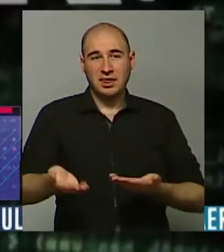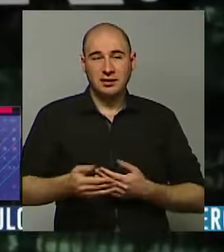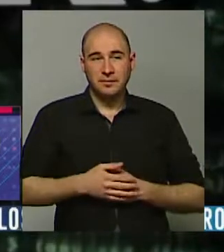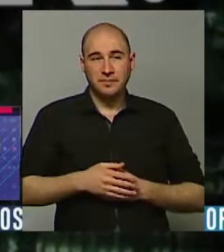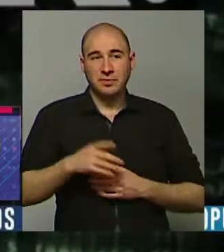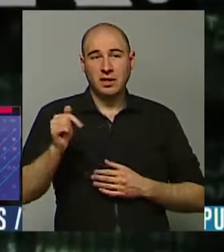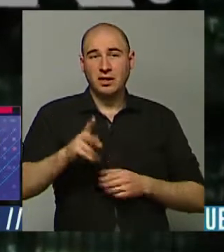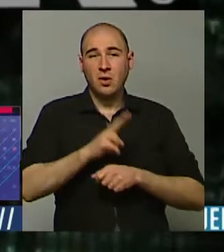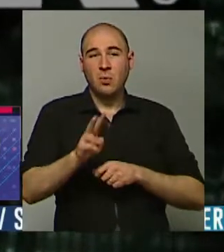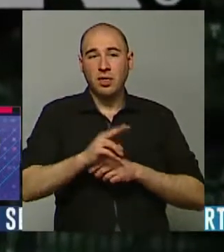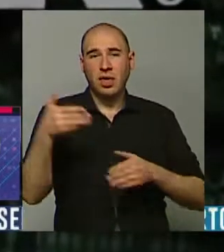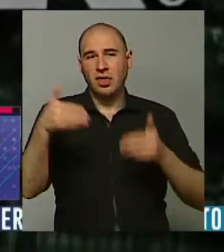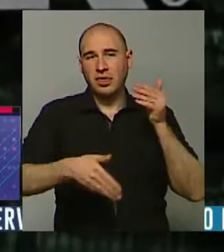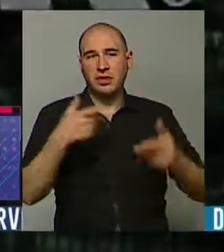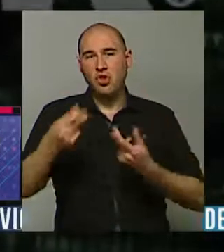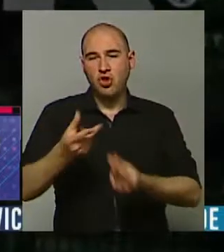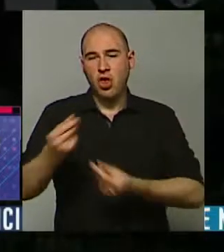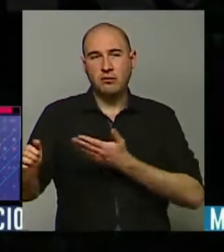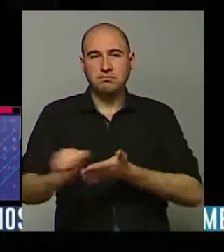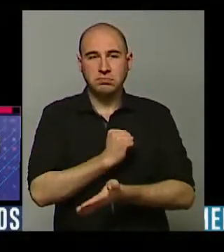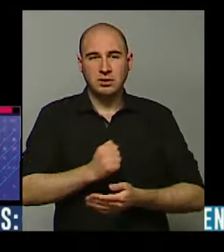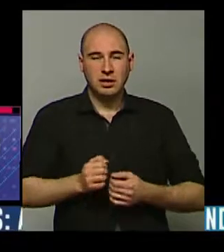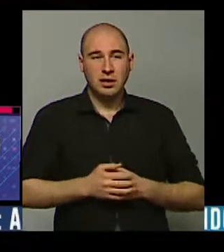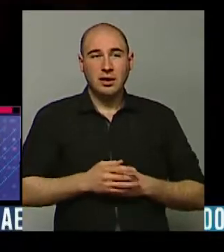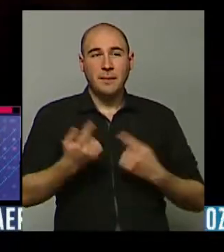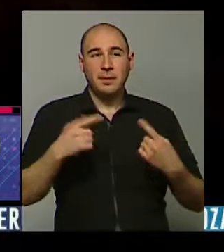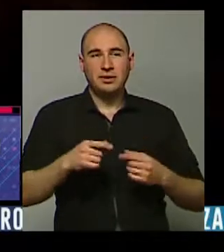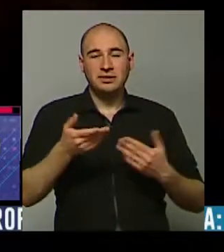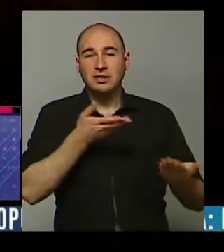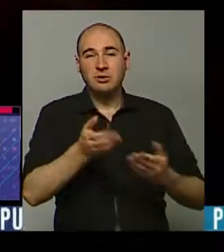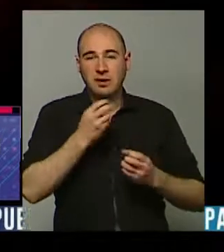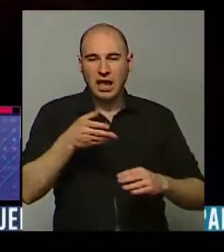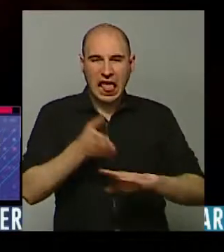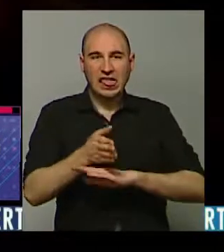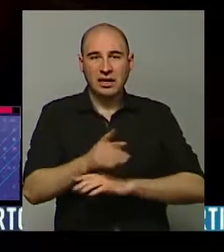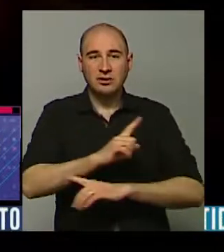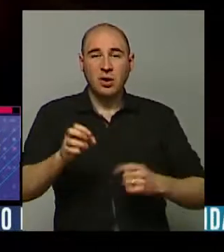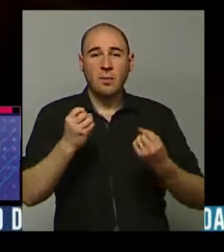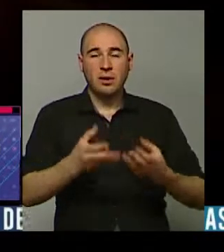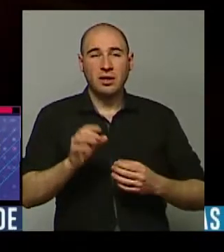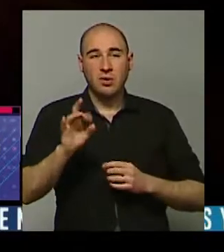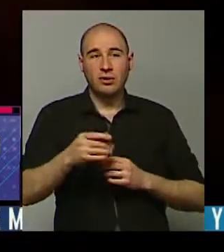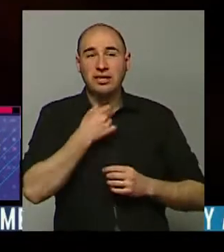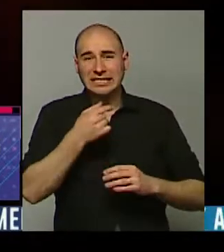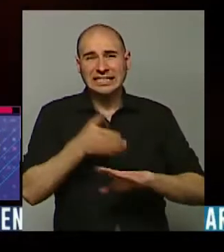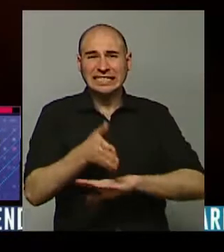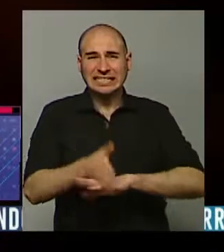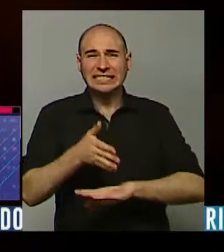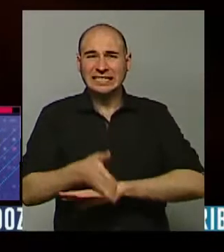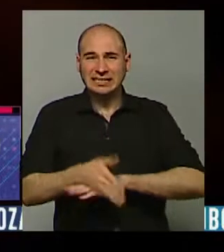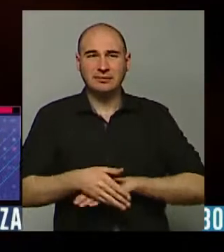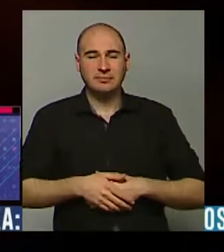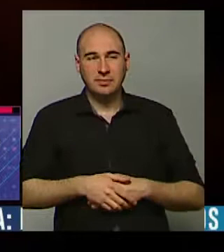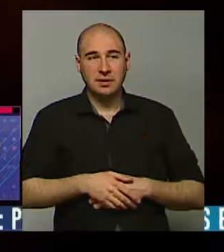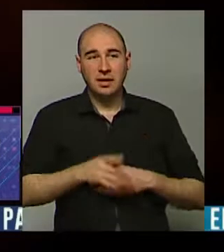le quitó la protección de ataques de negación de servicio, pero de negación de servicio no porque se lo están hackeando, sino porque simplemente quieren